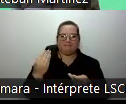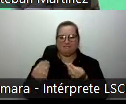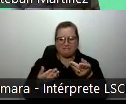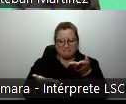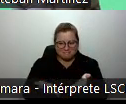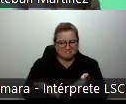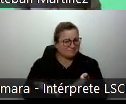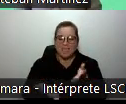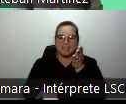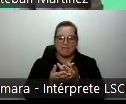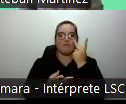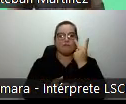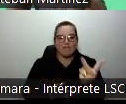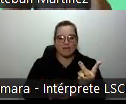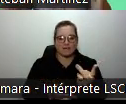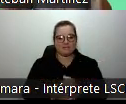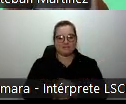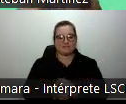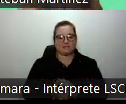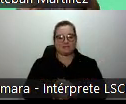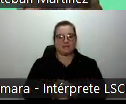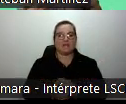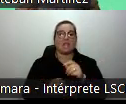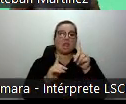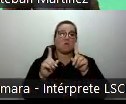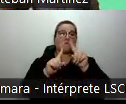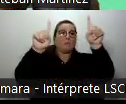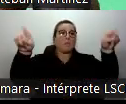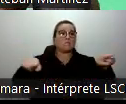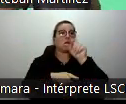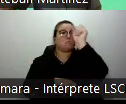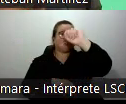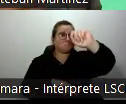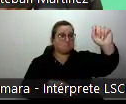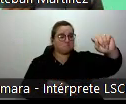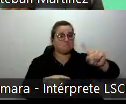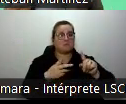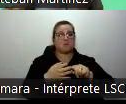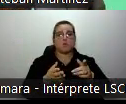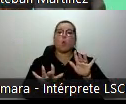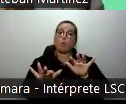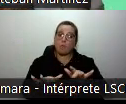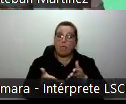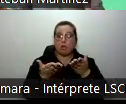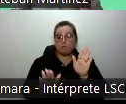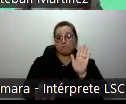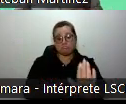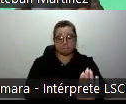estar en un lugar visible ya hay gente que lo pone en una pizarra hay gente que lo pone de hecho en en el escritorio del computador eh anotado en algún lugar pero